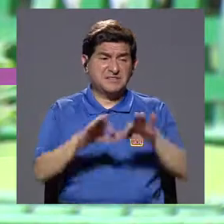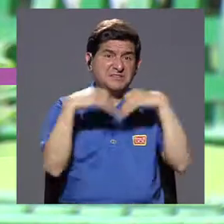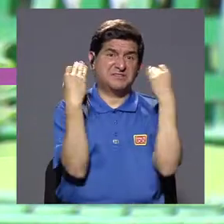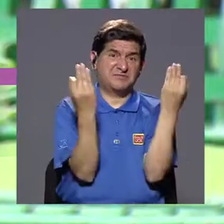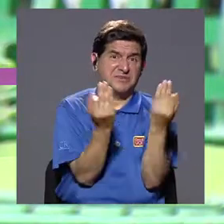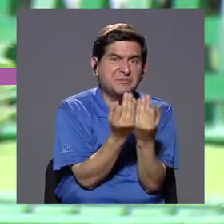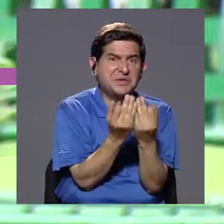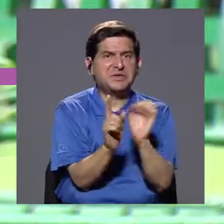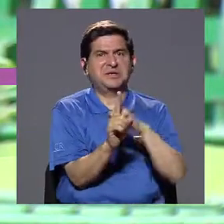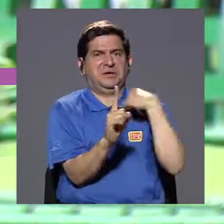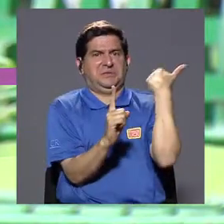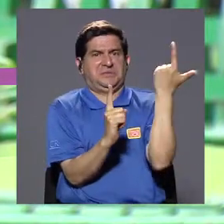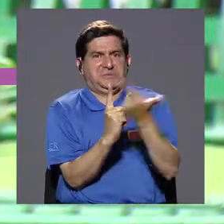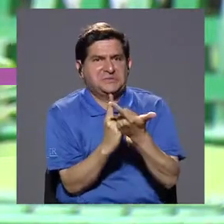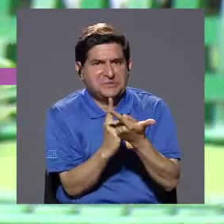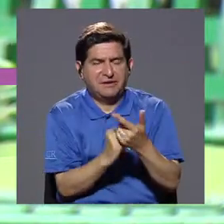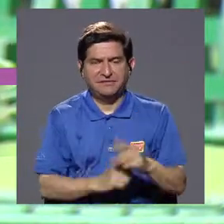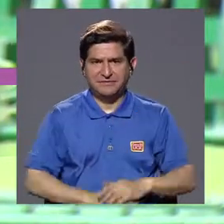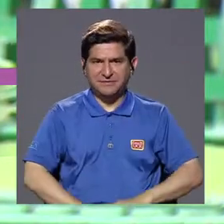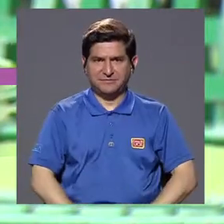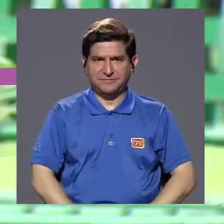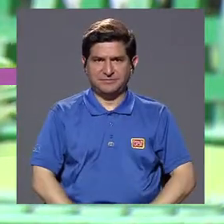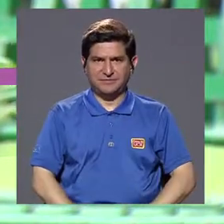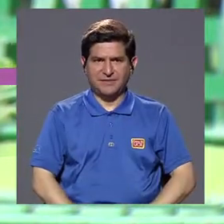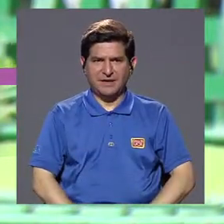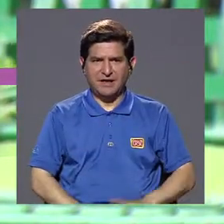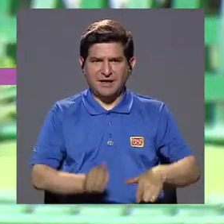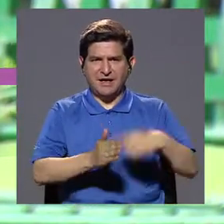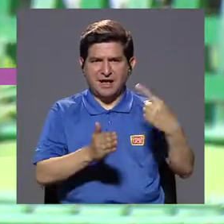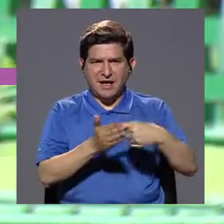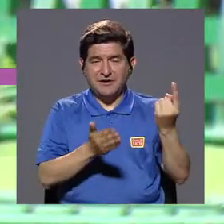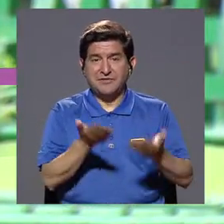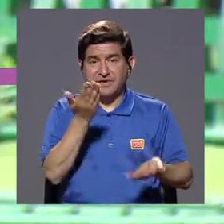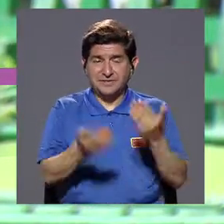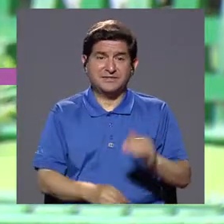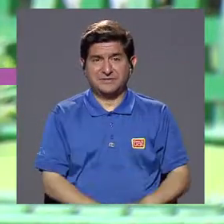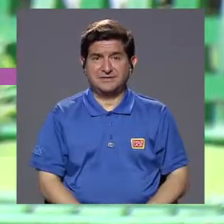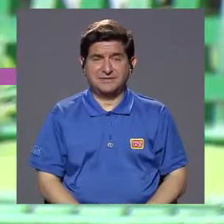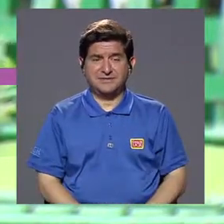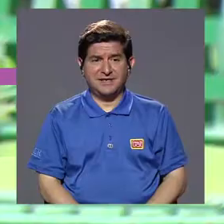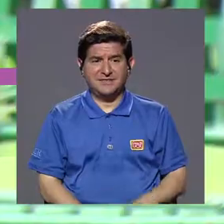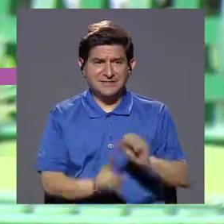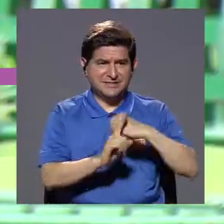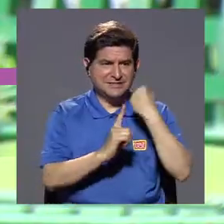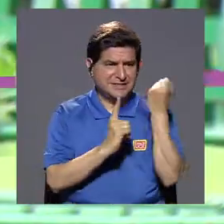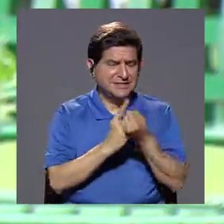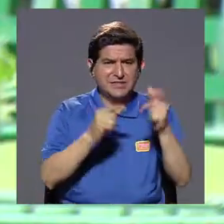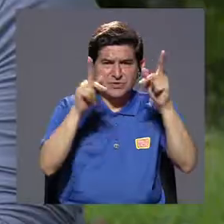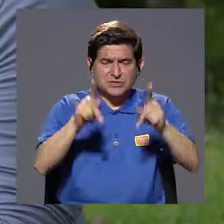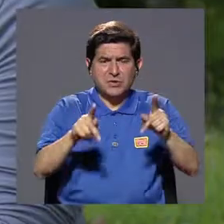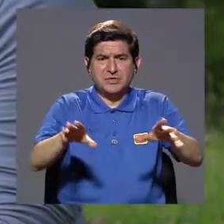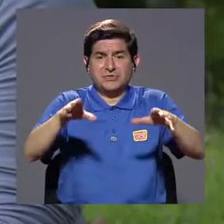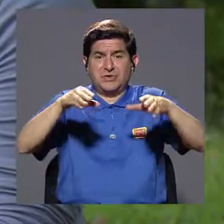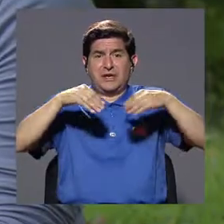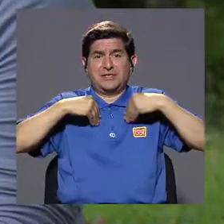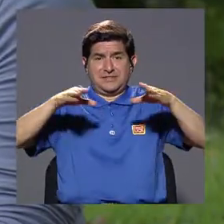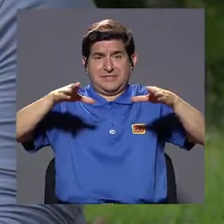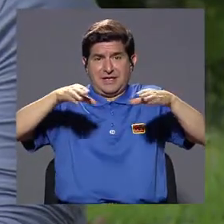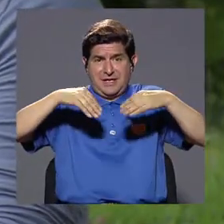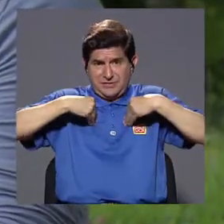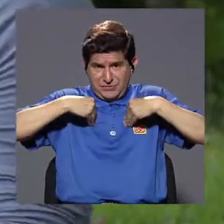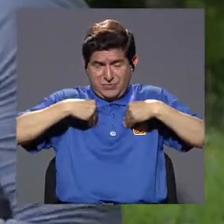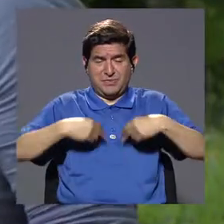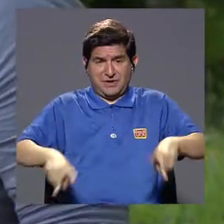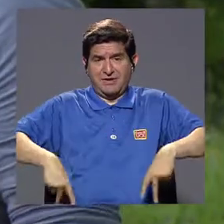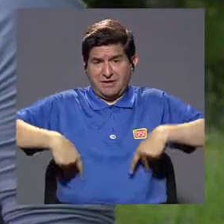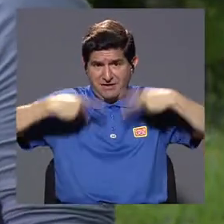ideales familiares sociales son algunas facturas las personas asumen o asumimos